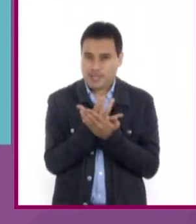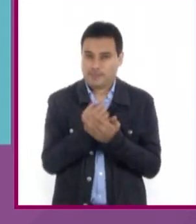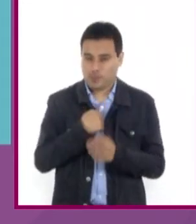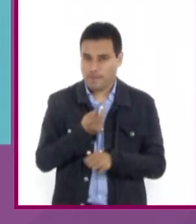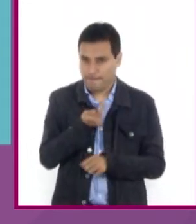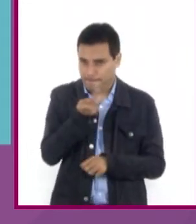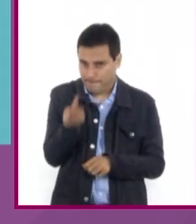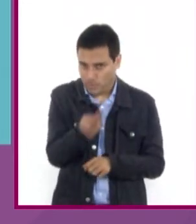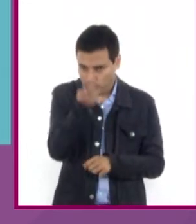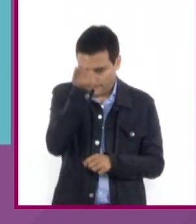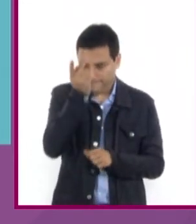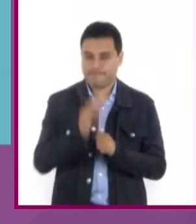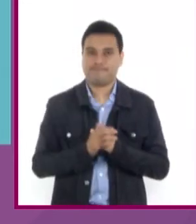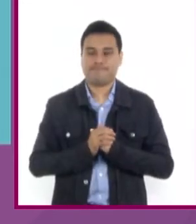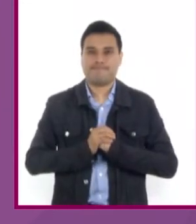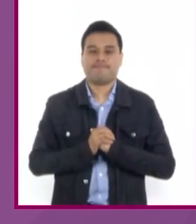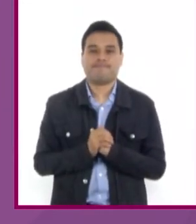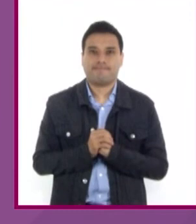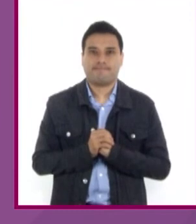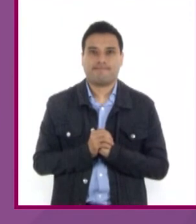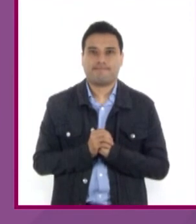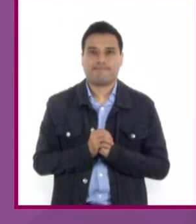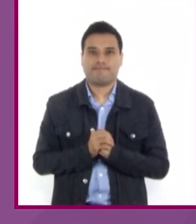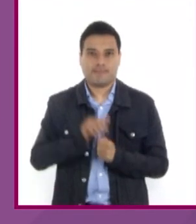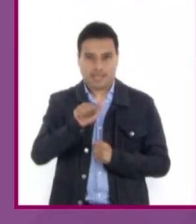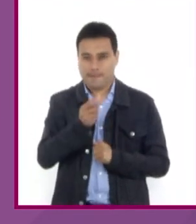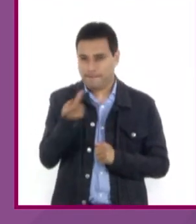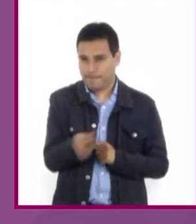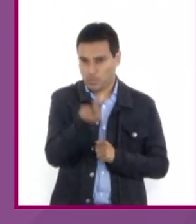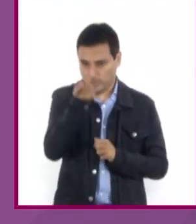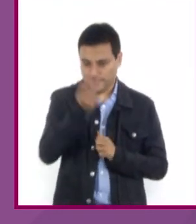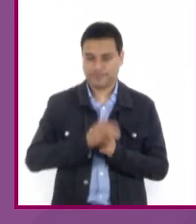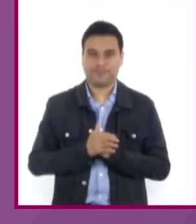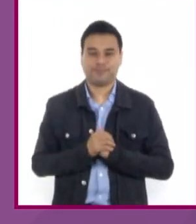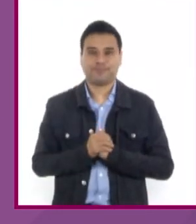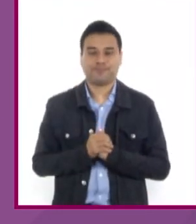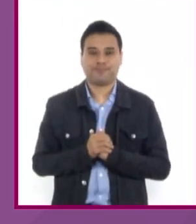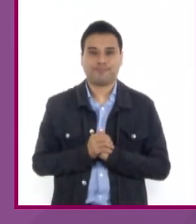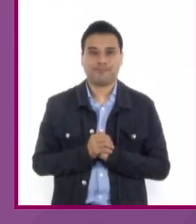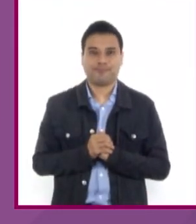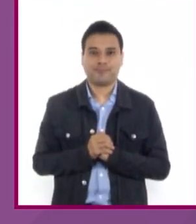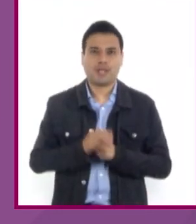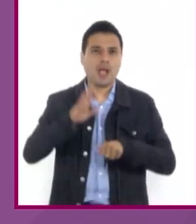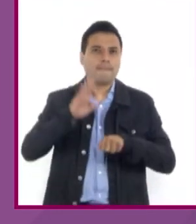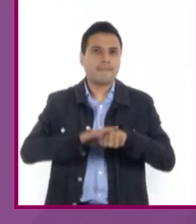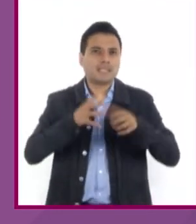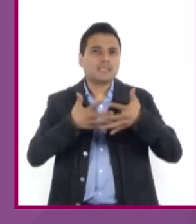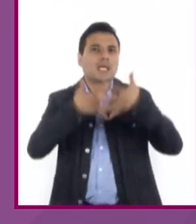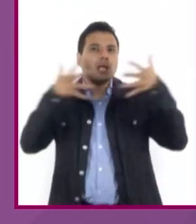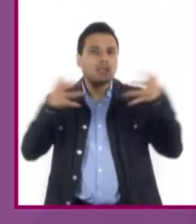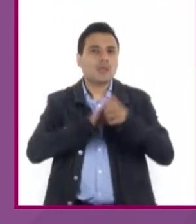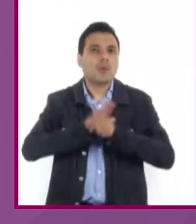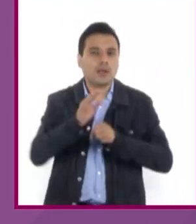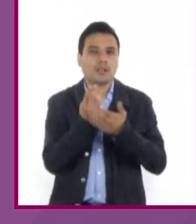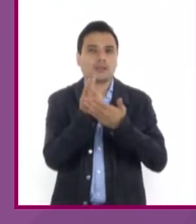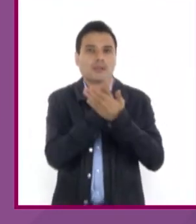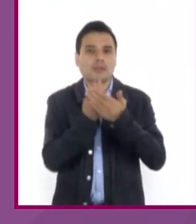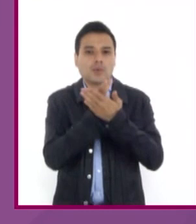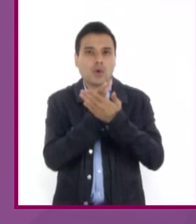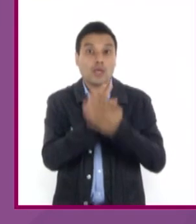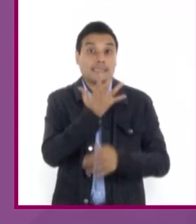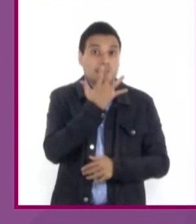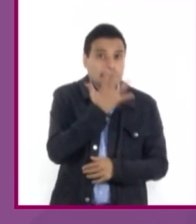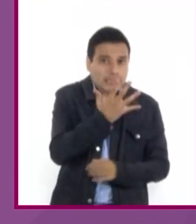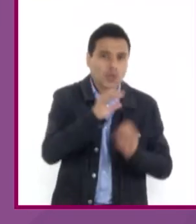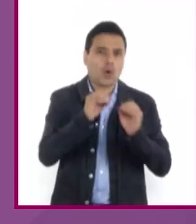las siguientes preguntas. Inciso A. ¿Cuál será más grande, la figura 5 o la